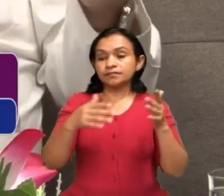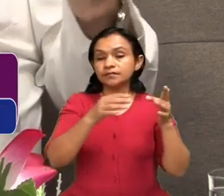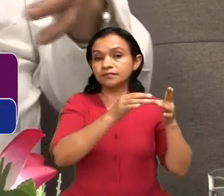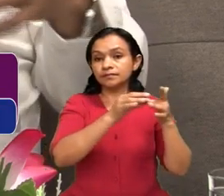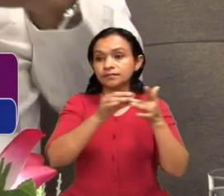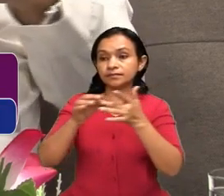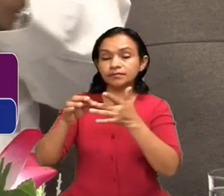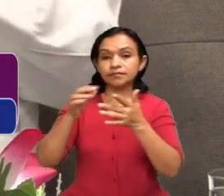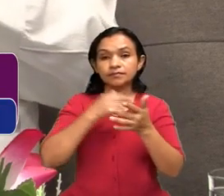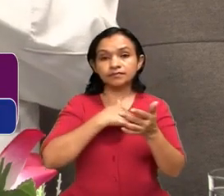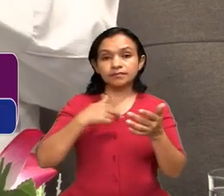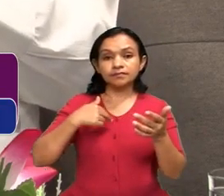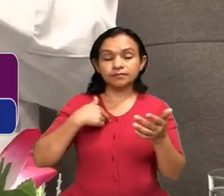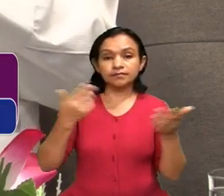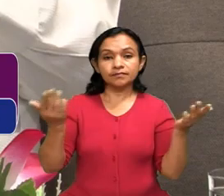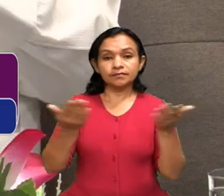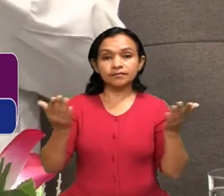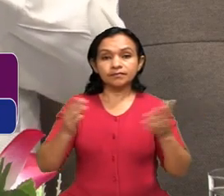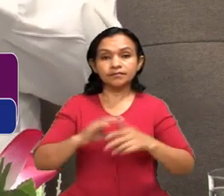de tierra.